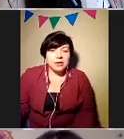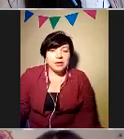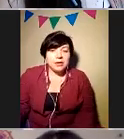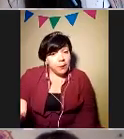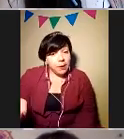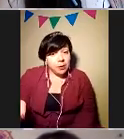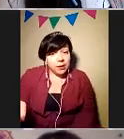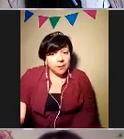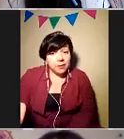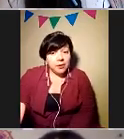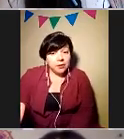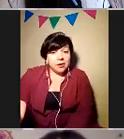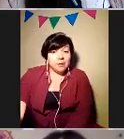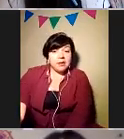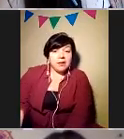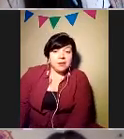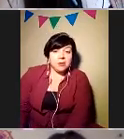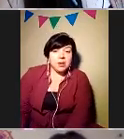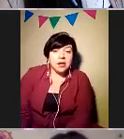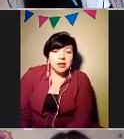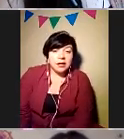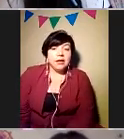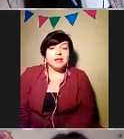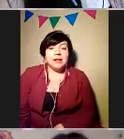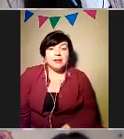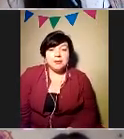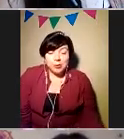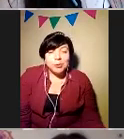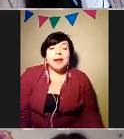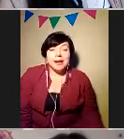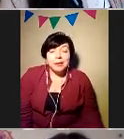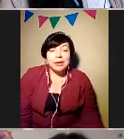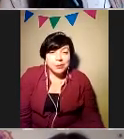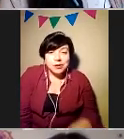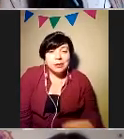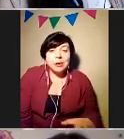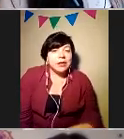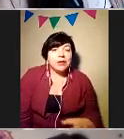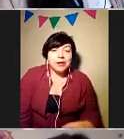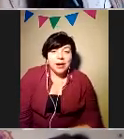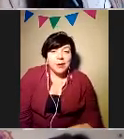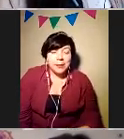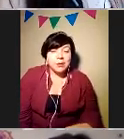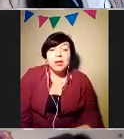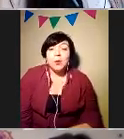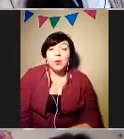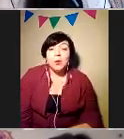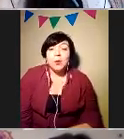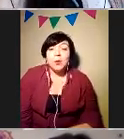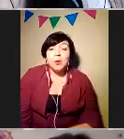impacto ambiental y cómo es el consumo del agua, por ejemplo, que planteabas tú recién, que se consumen realmente muchísimos litros de agua en